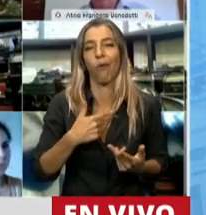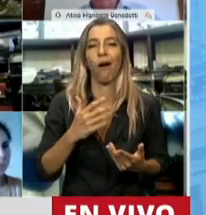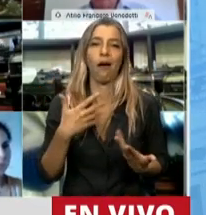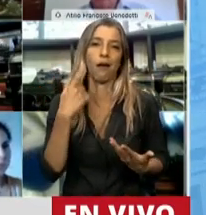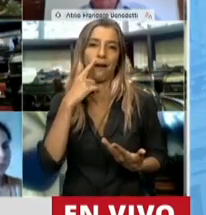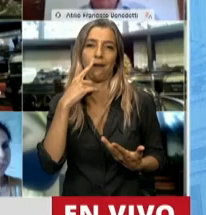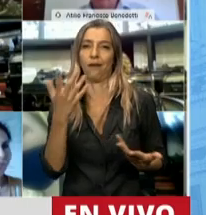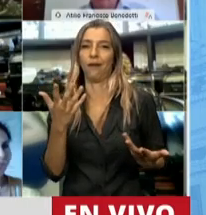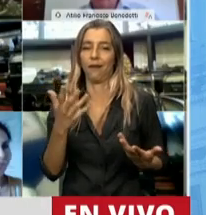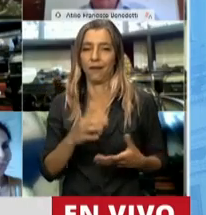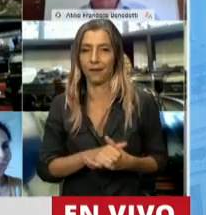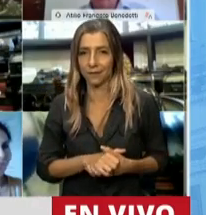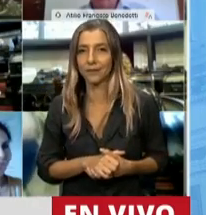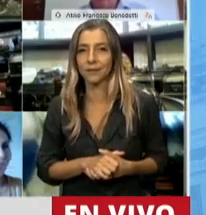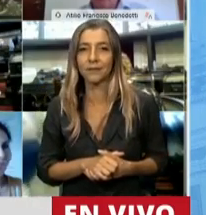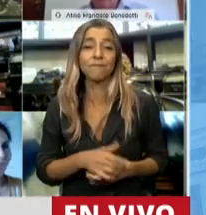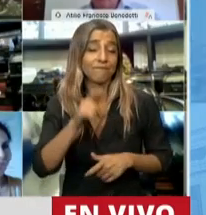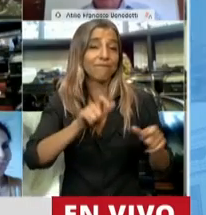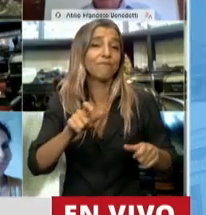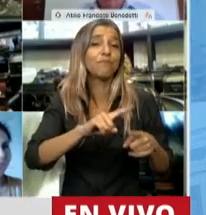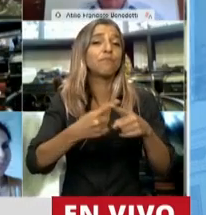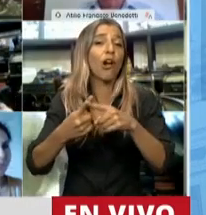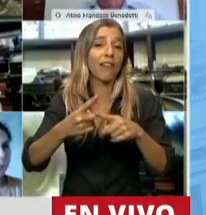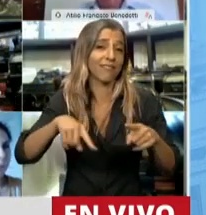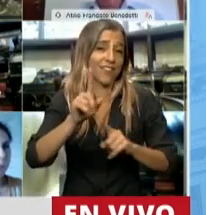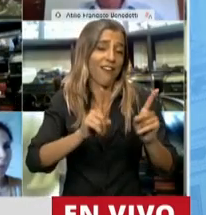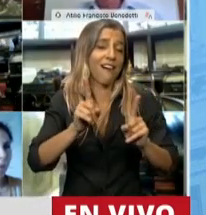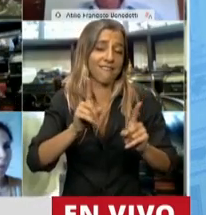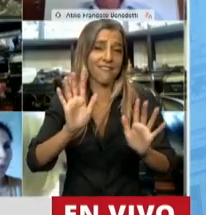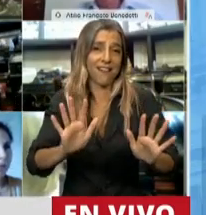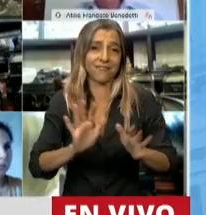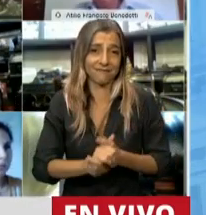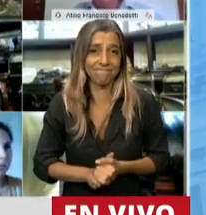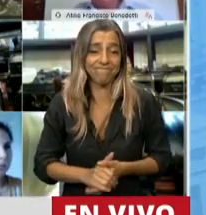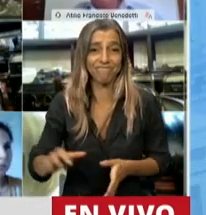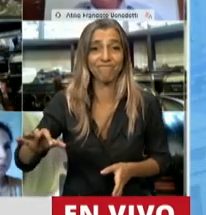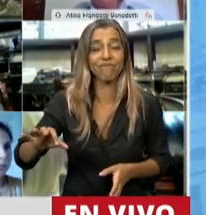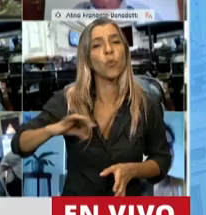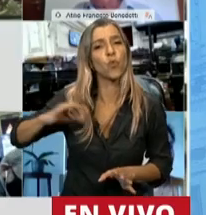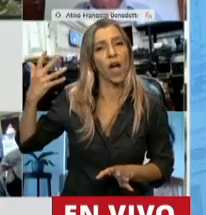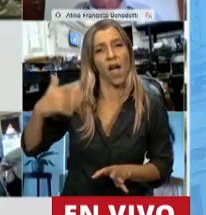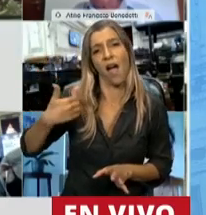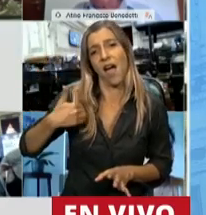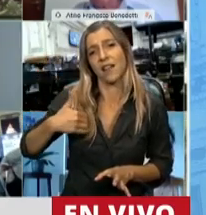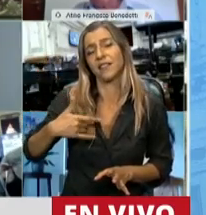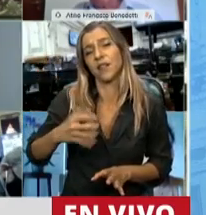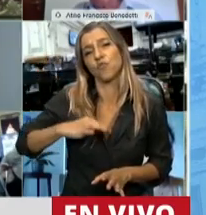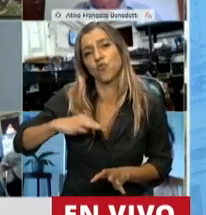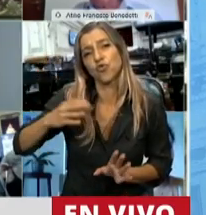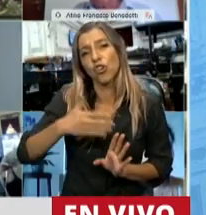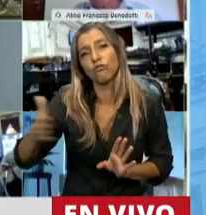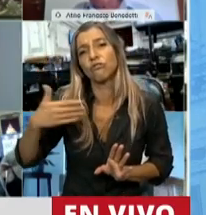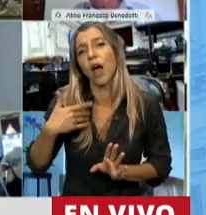políticos. Usted sabe que la Argentina, durante muchísimo tiempo, uno de los problemas centrales que tenía la producción agropecuaria